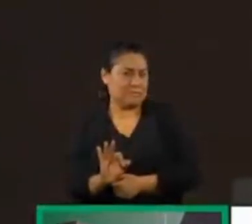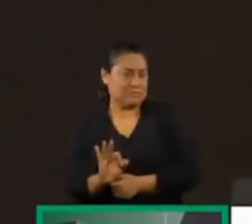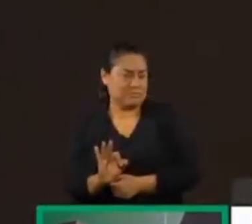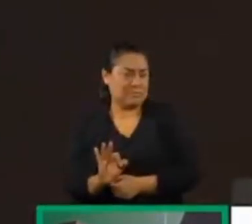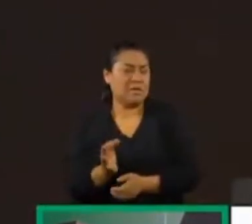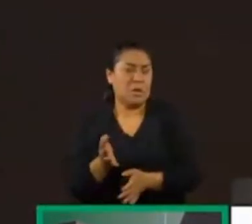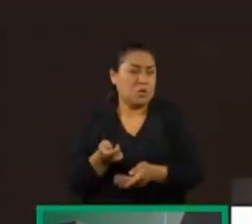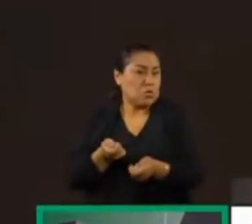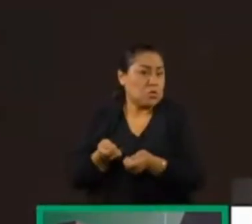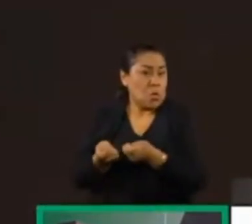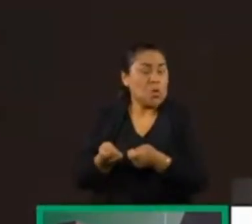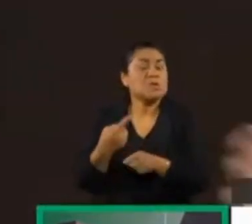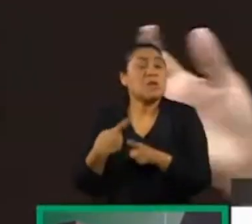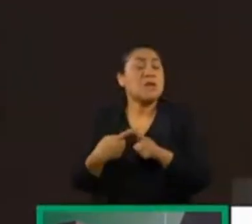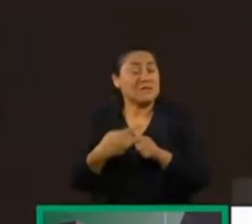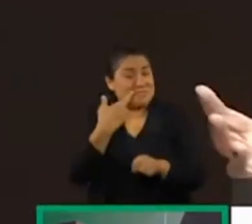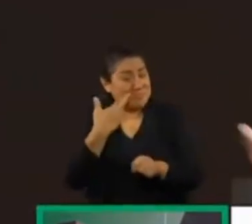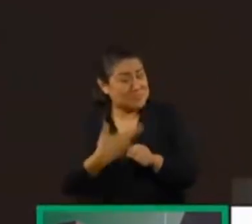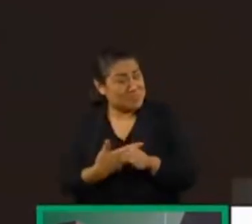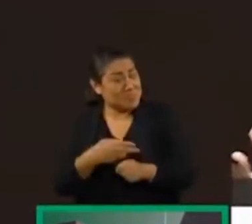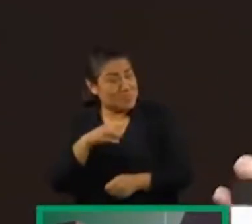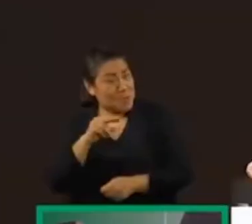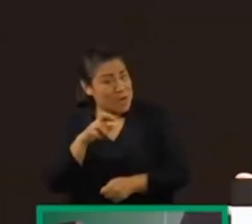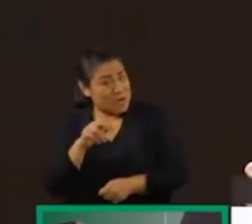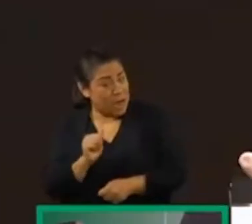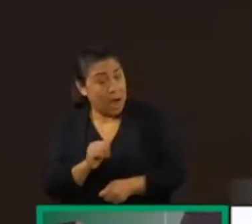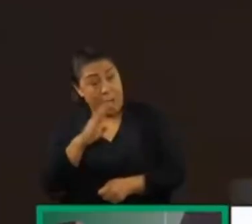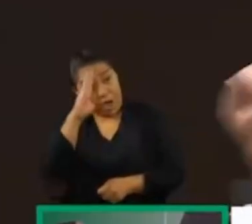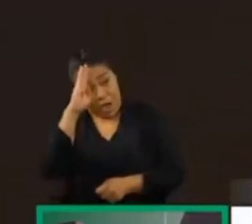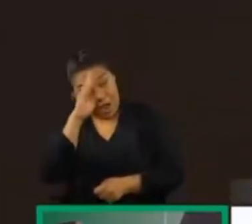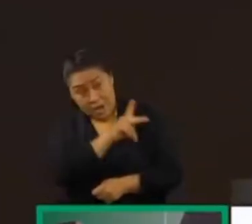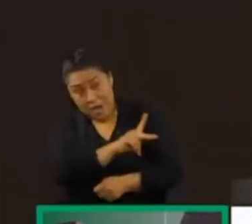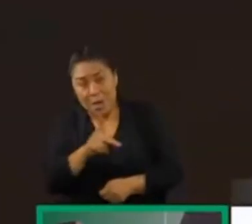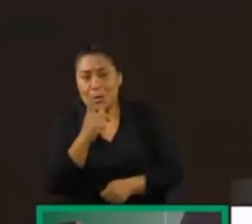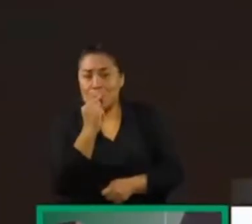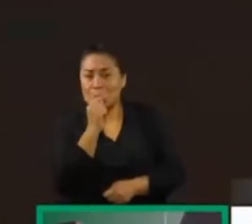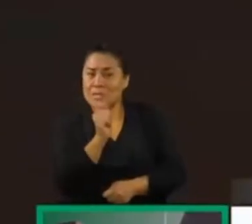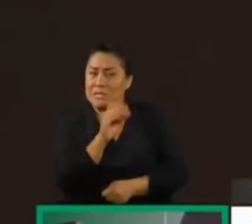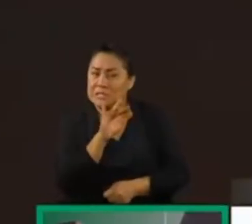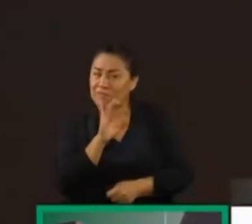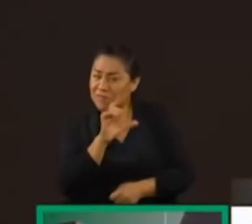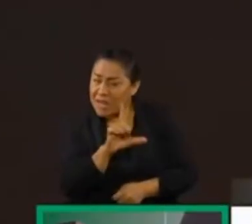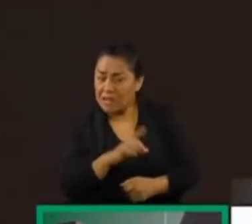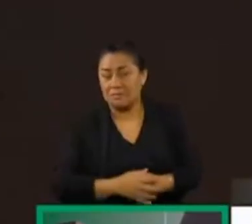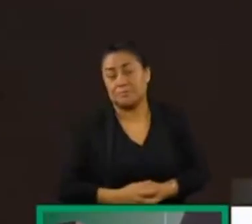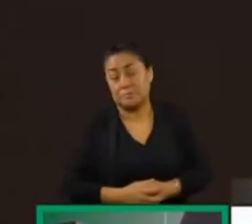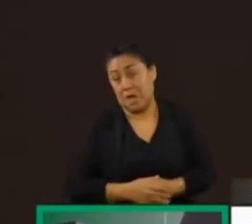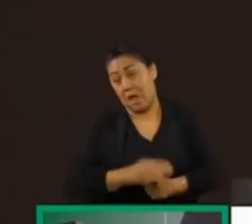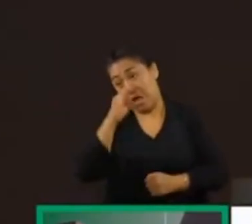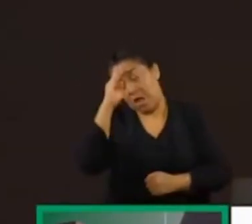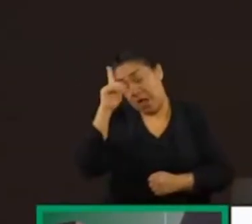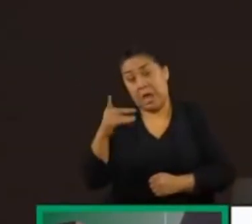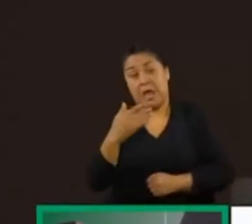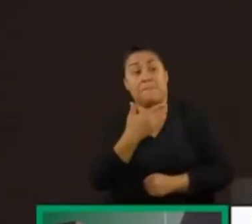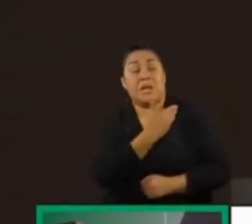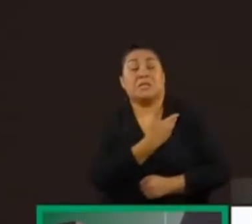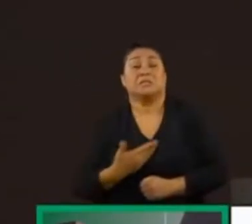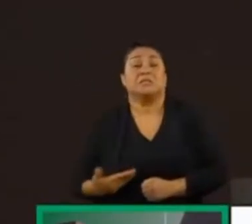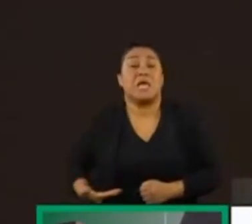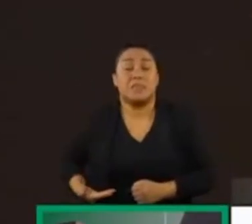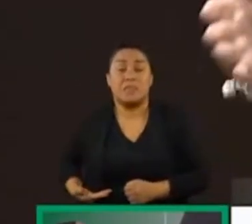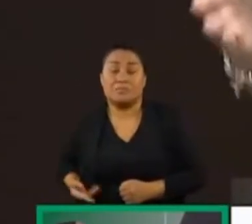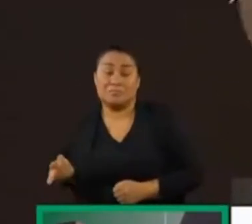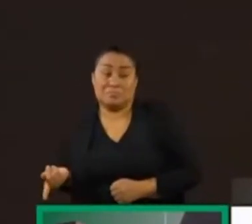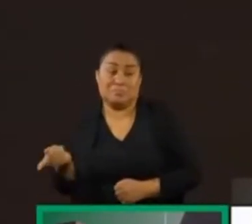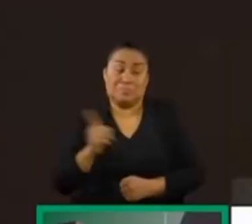de la justicia en manos de Morena. No nos digan que el mando es civil. No nos digan que la presidenta es la jefa del Ejército